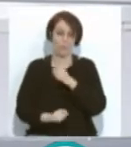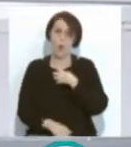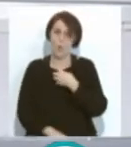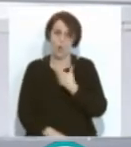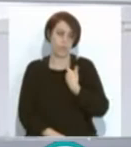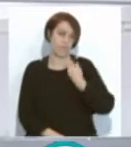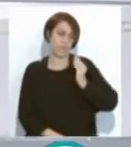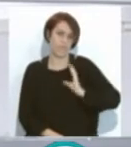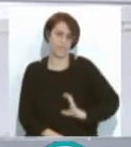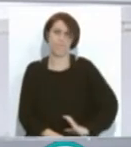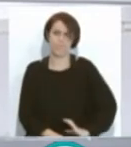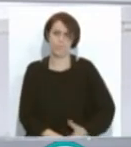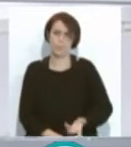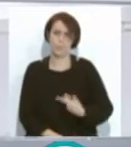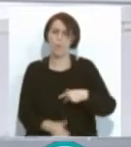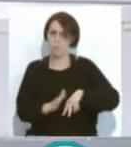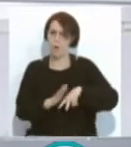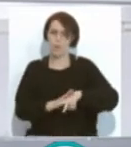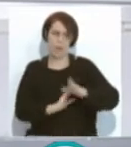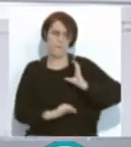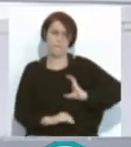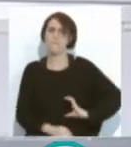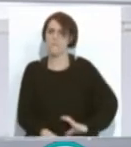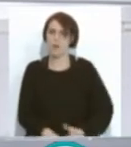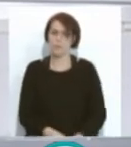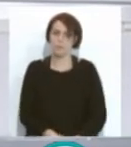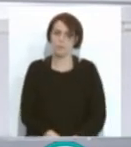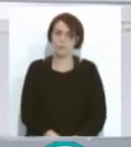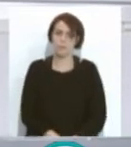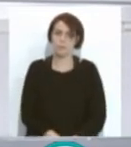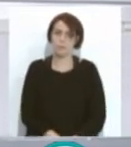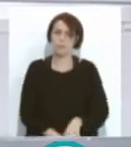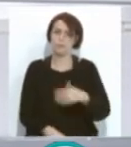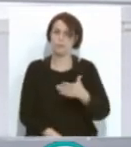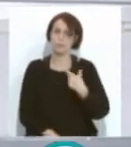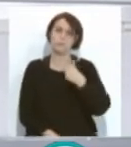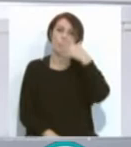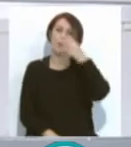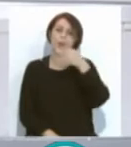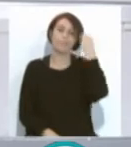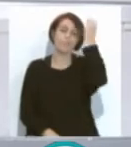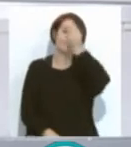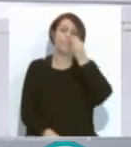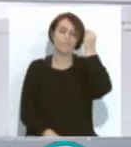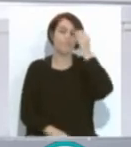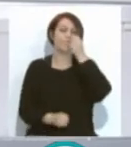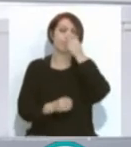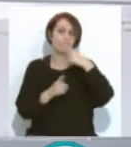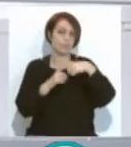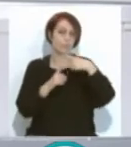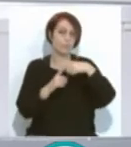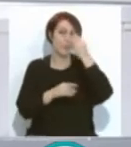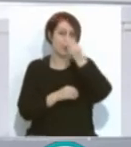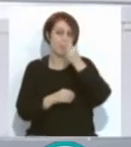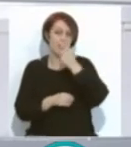muy bien, los futbolistas cobraban muy bien. Entonces creo que se tiene que replantear las cosas y pensar en el